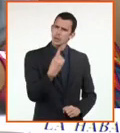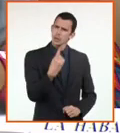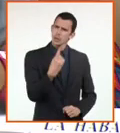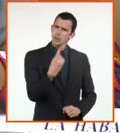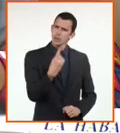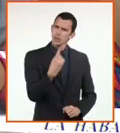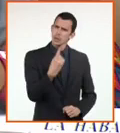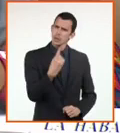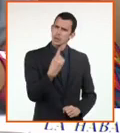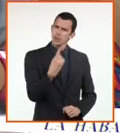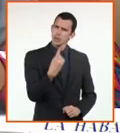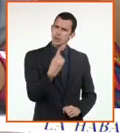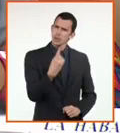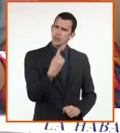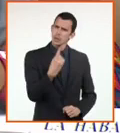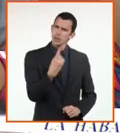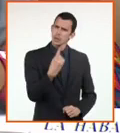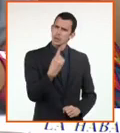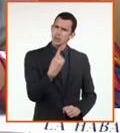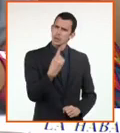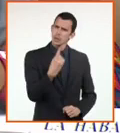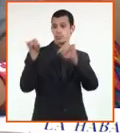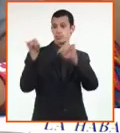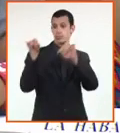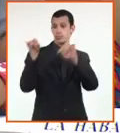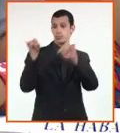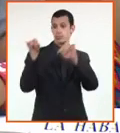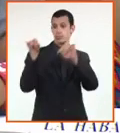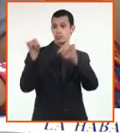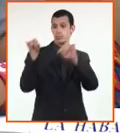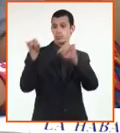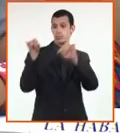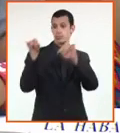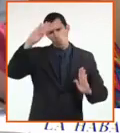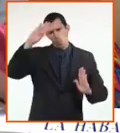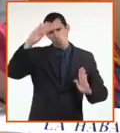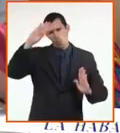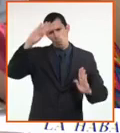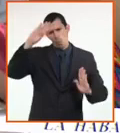embajadores y que no están solos. Cuba no está sola. Le decimos también